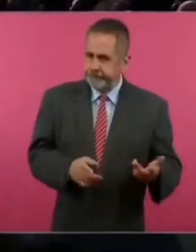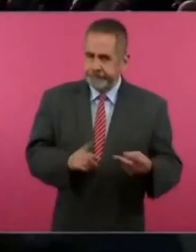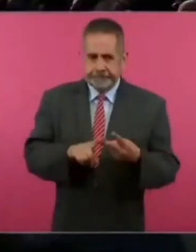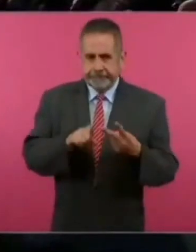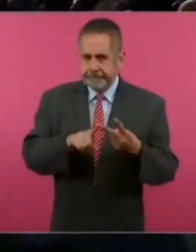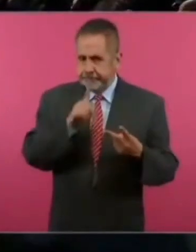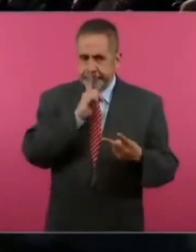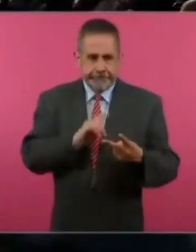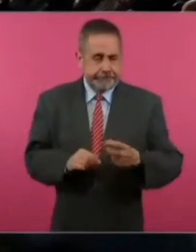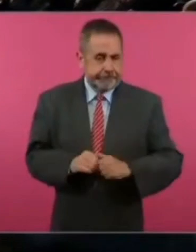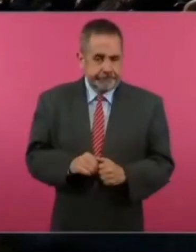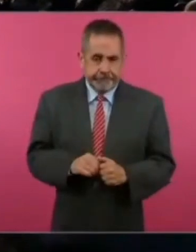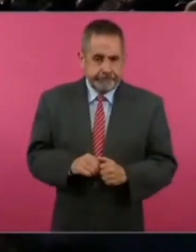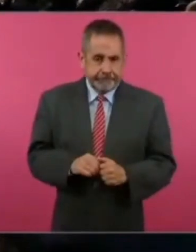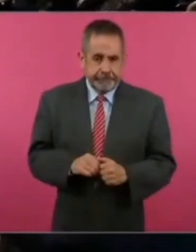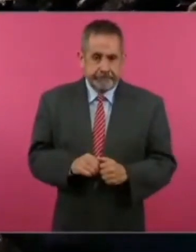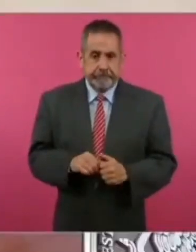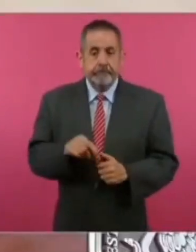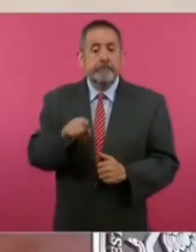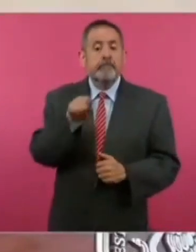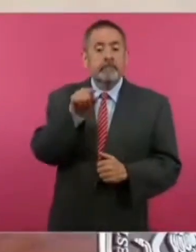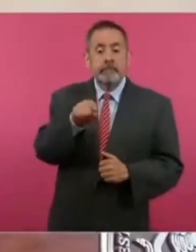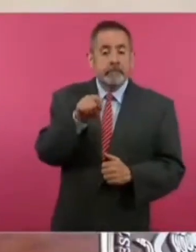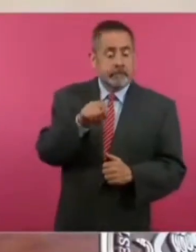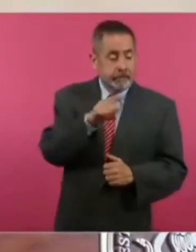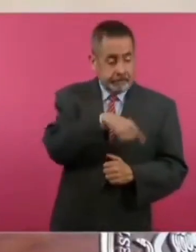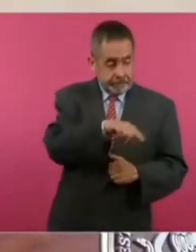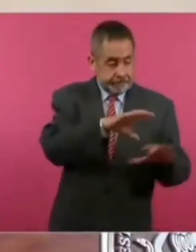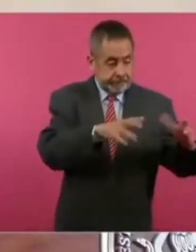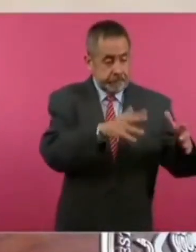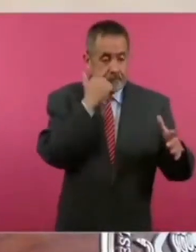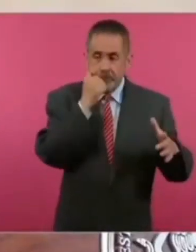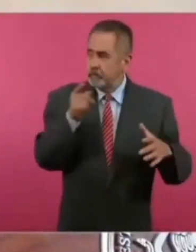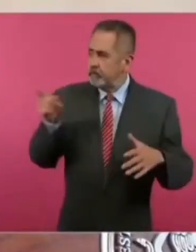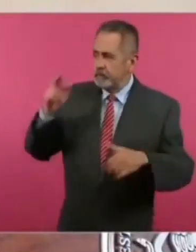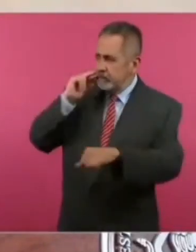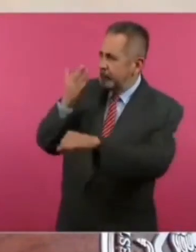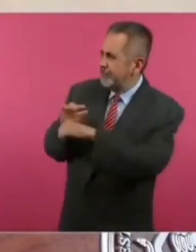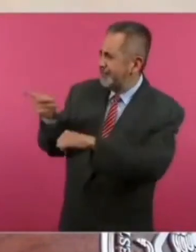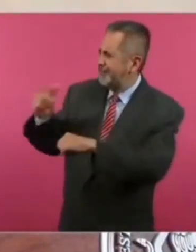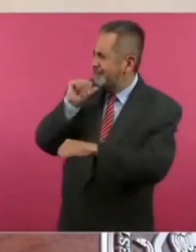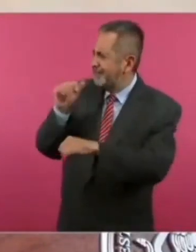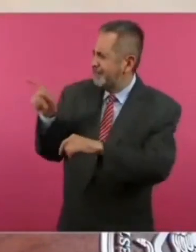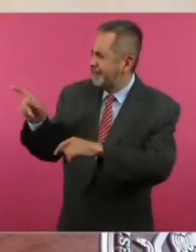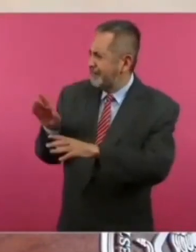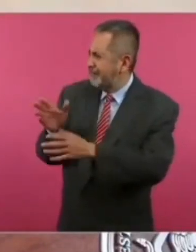Ellos apostaban a que el Estado incumpliera con su responsabilidad social